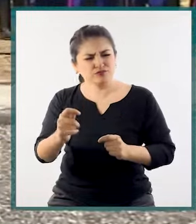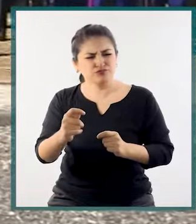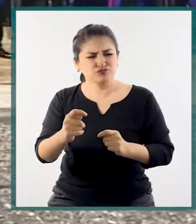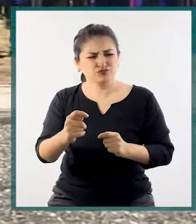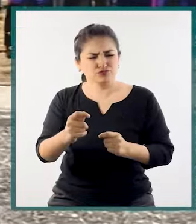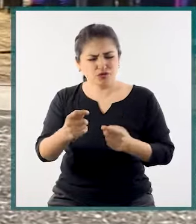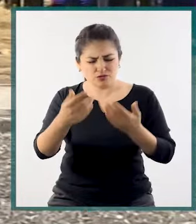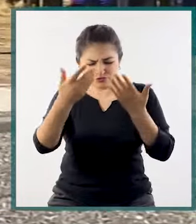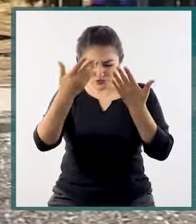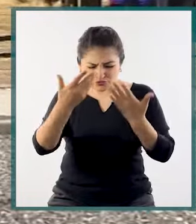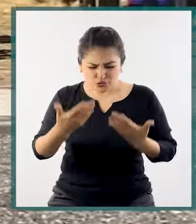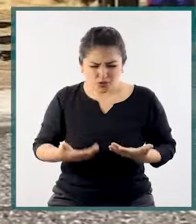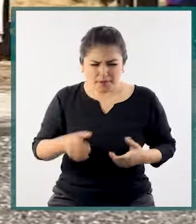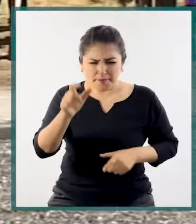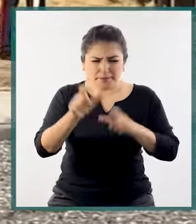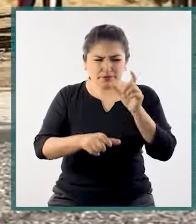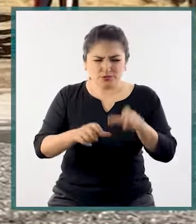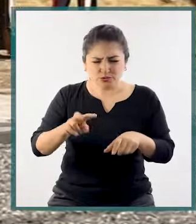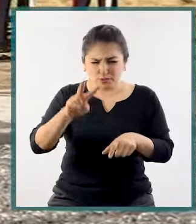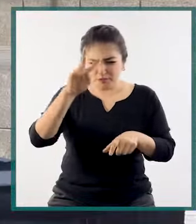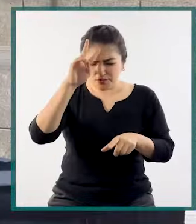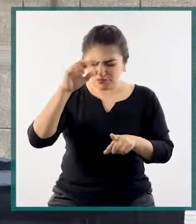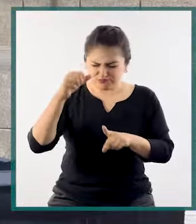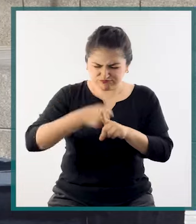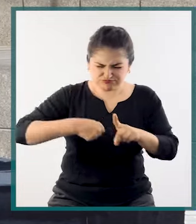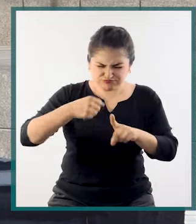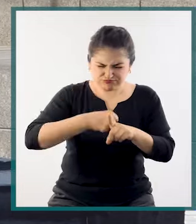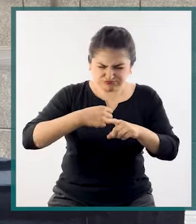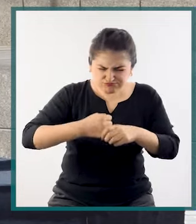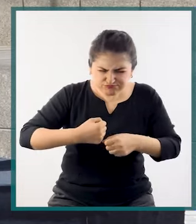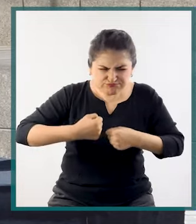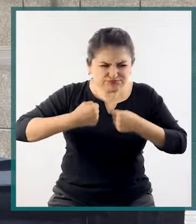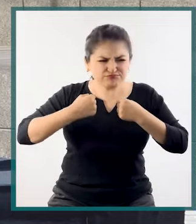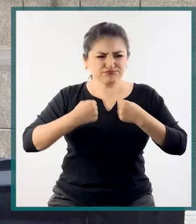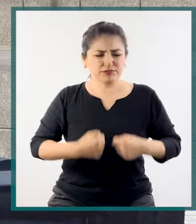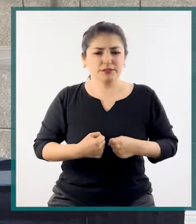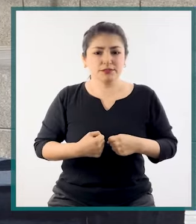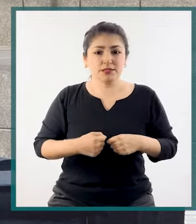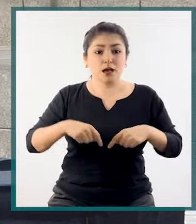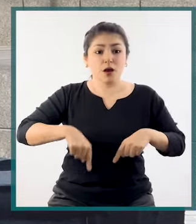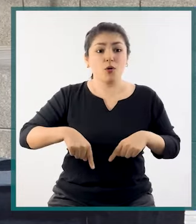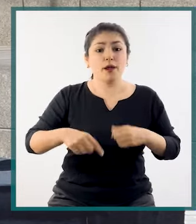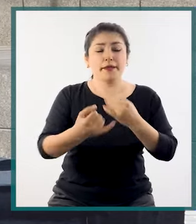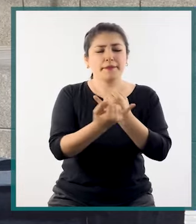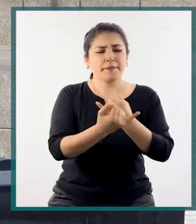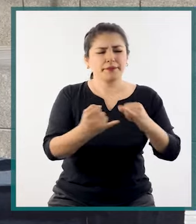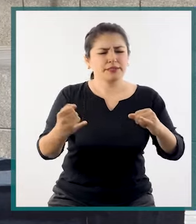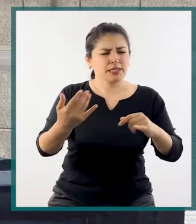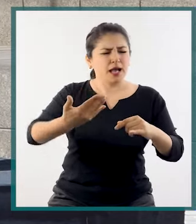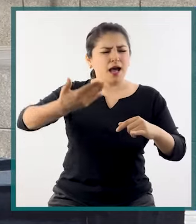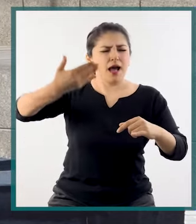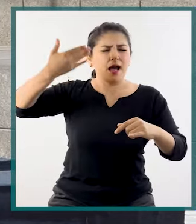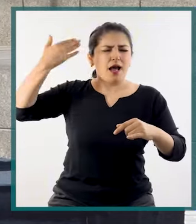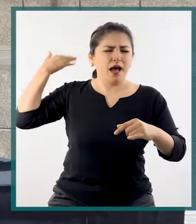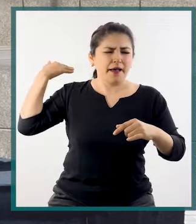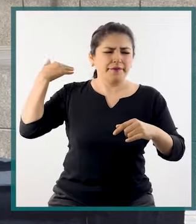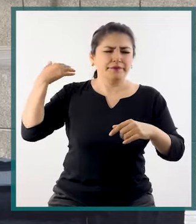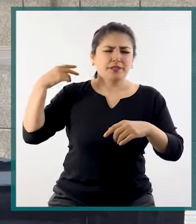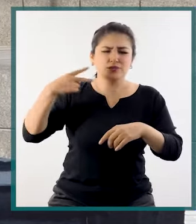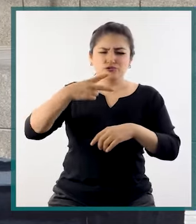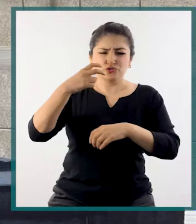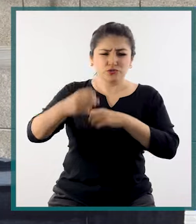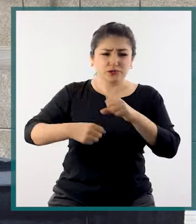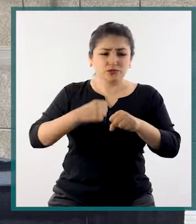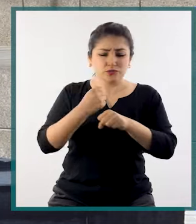de los peruanos ante las dificultades. Esta independencia desde hace 200 años